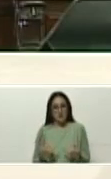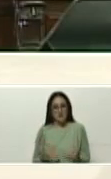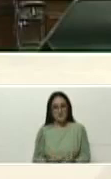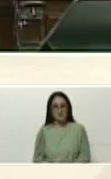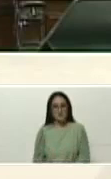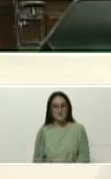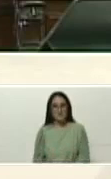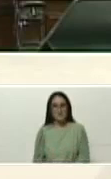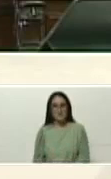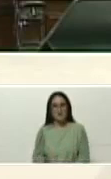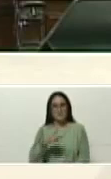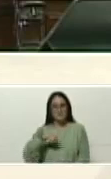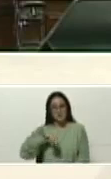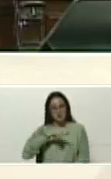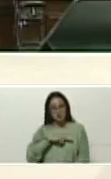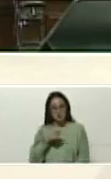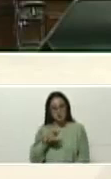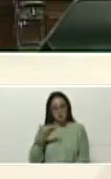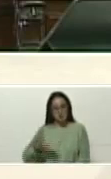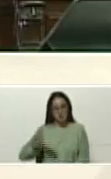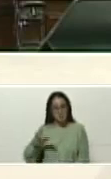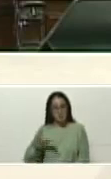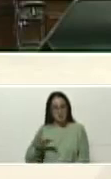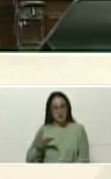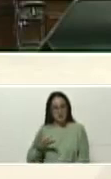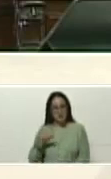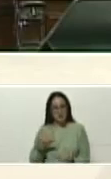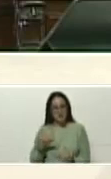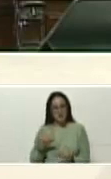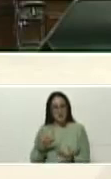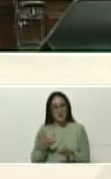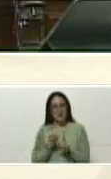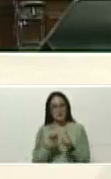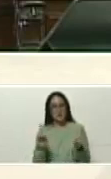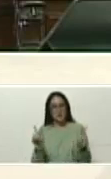Para nosotros es vital la construcción de la democracia